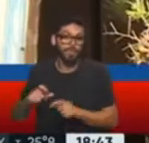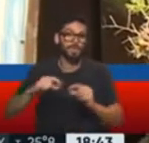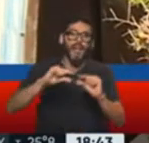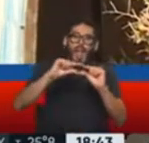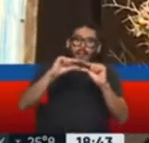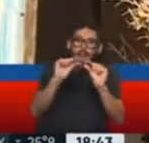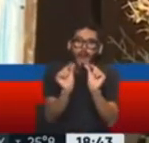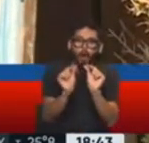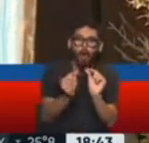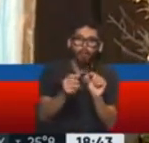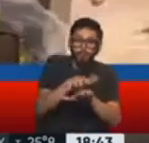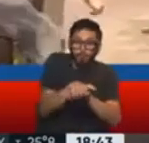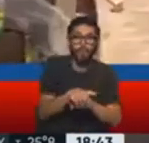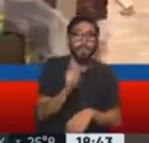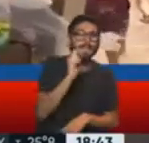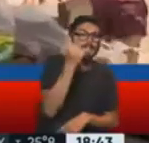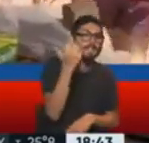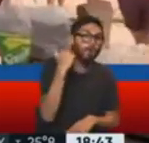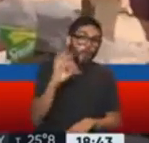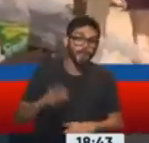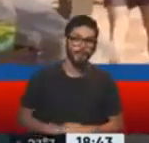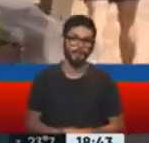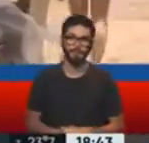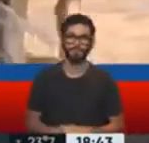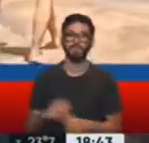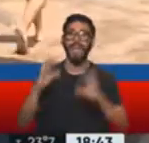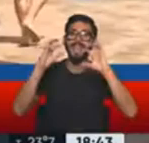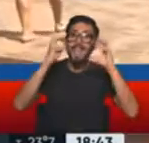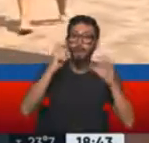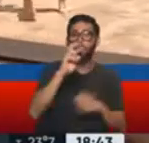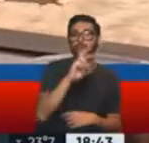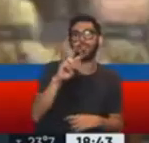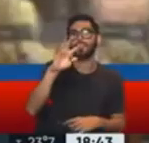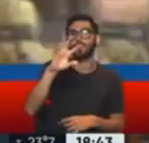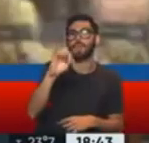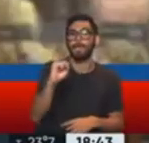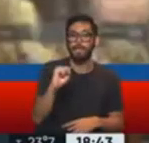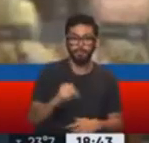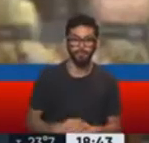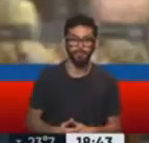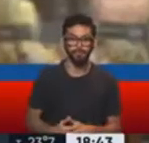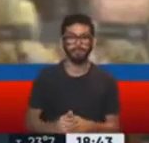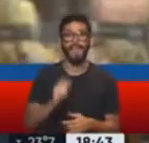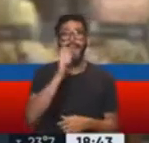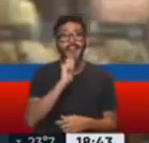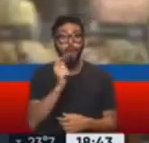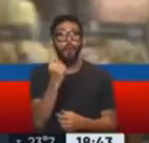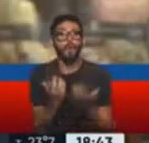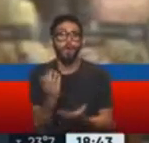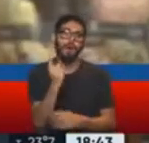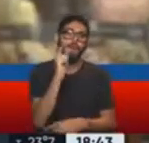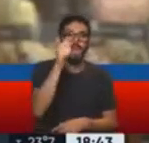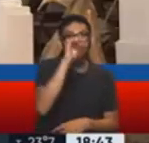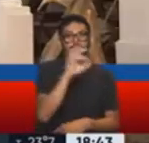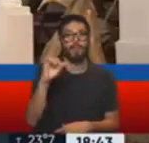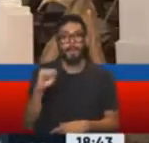tuco, 990. Para comer un choclo en la playa sale 250 pesos. El kilo de helado acá se encuentra a 1.600